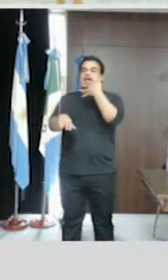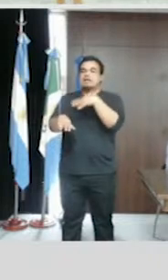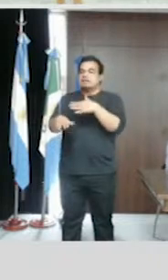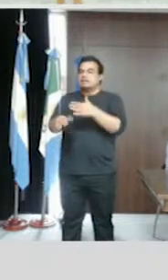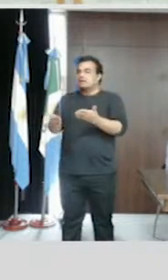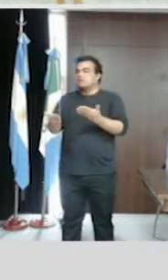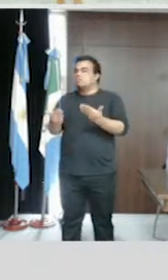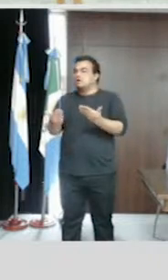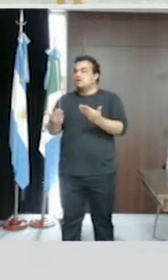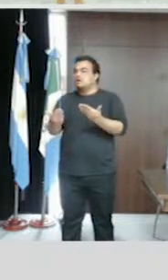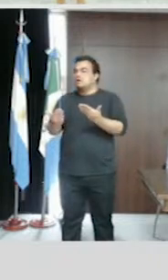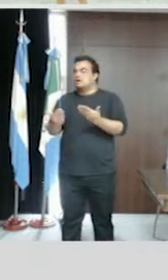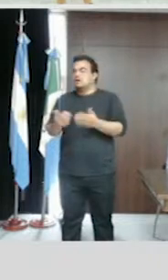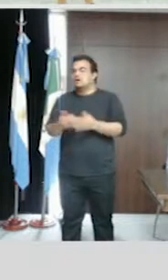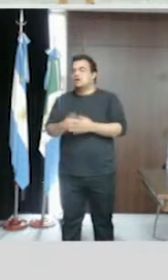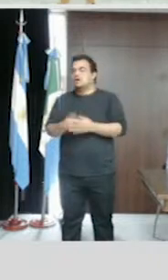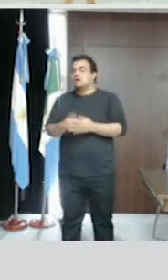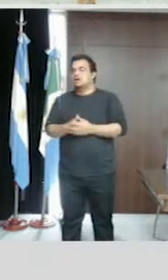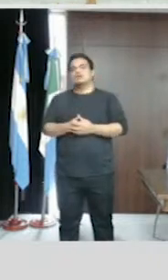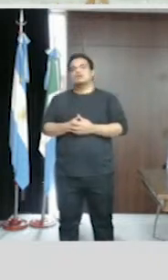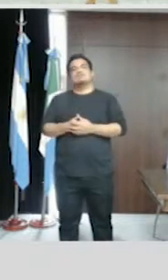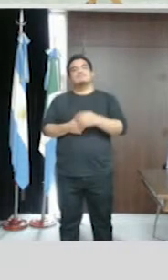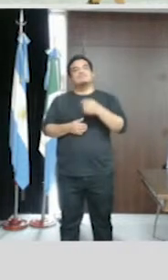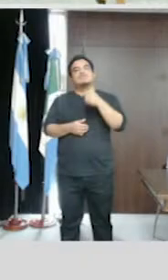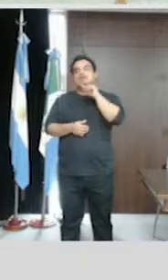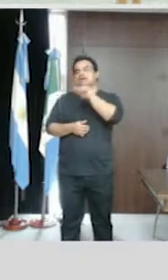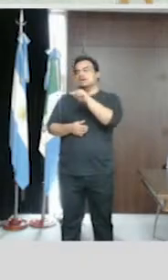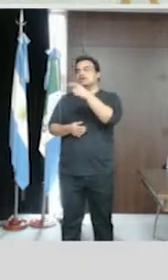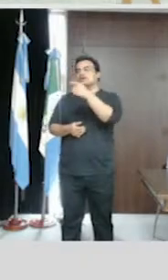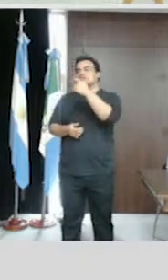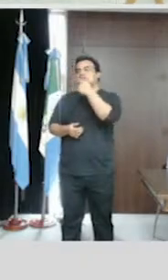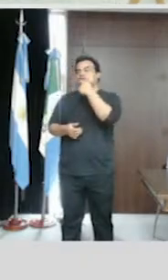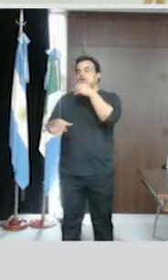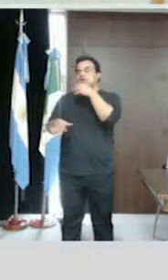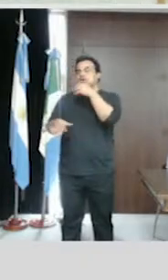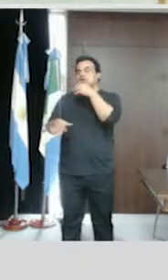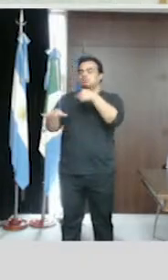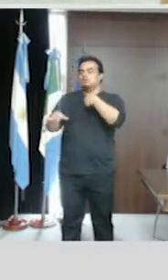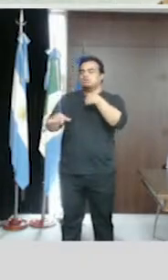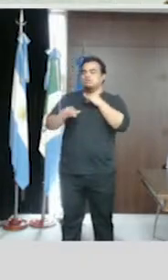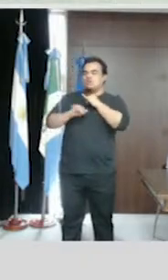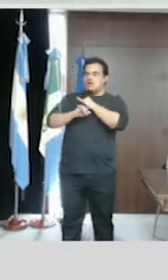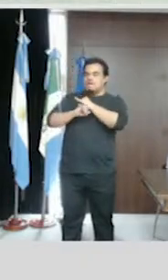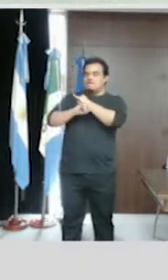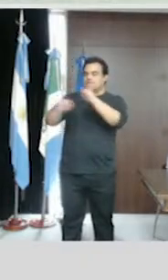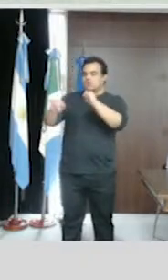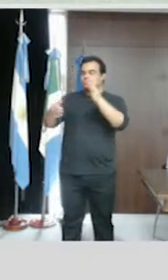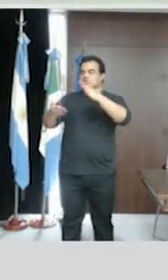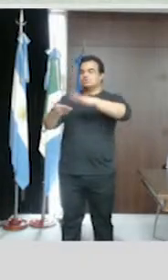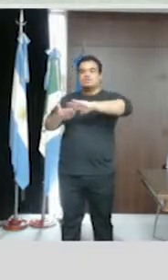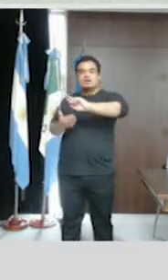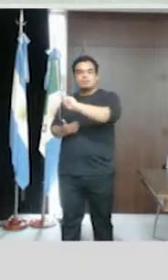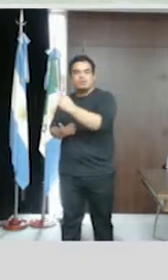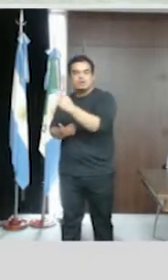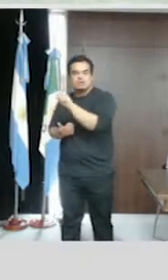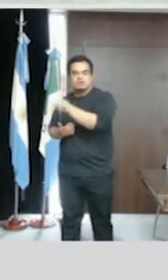información. ¿Con qué recurso de afrontamiento cuenta ese paciente y esa familia?